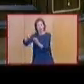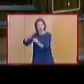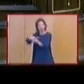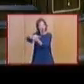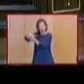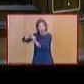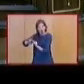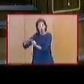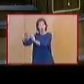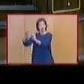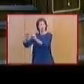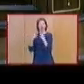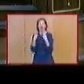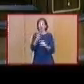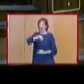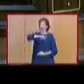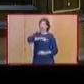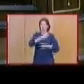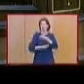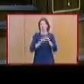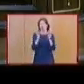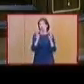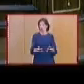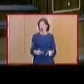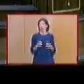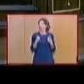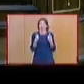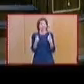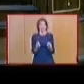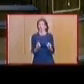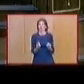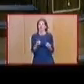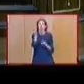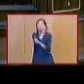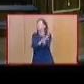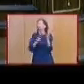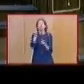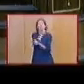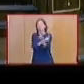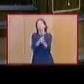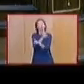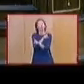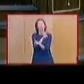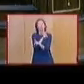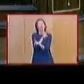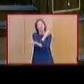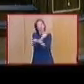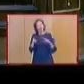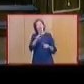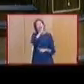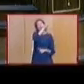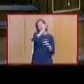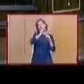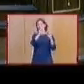y es preciso que en España también lo hagamos, porque el problema no es disminuir ahora el 30%, el problema es que